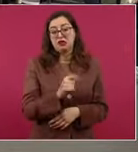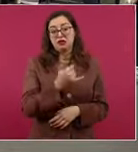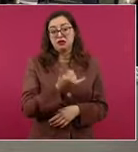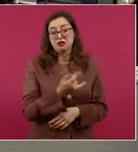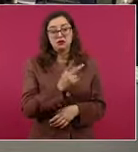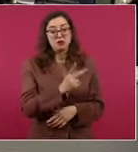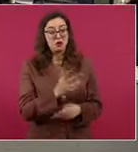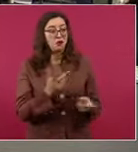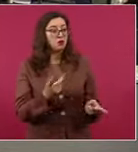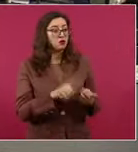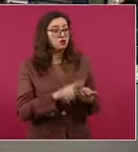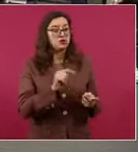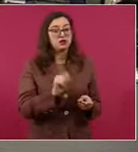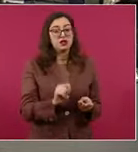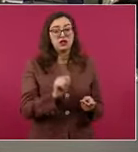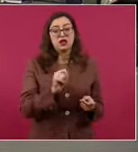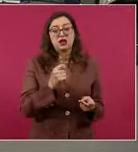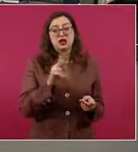defensa